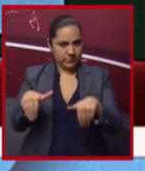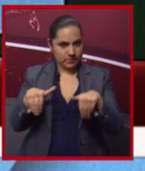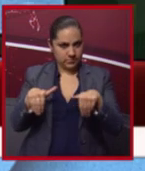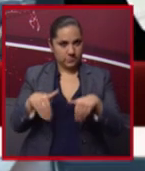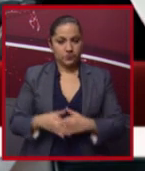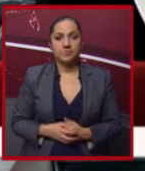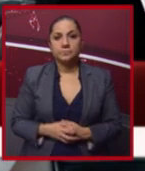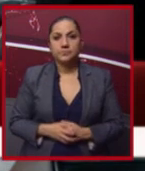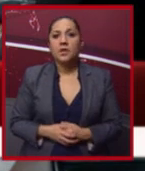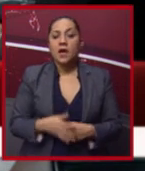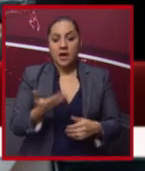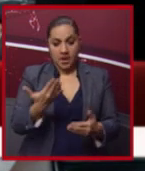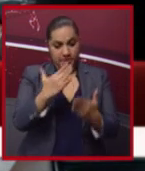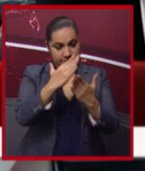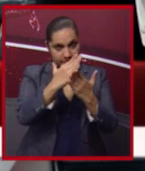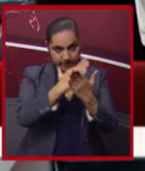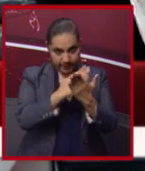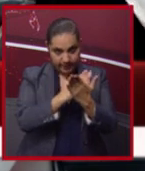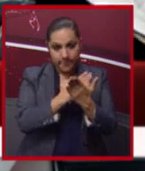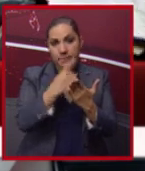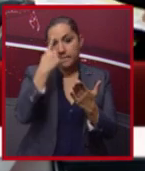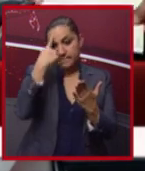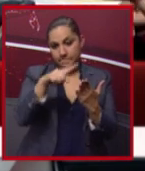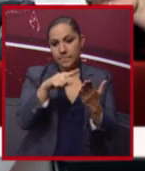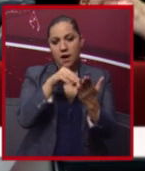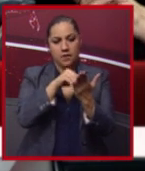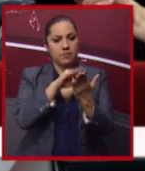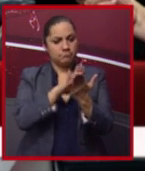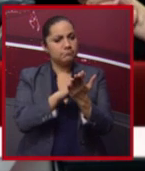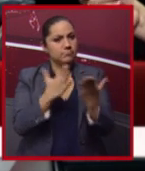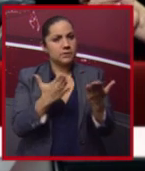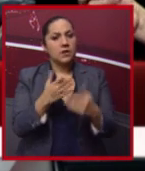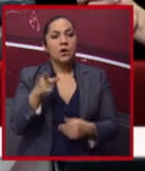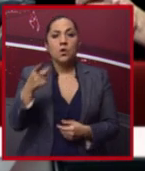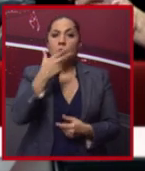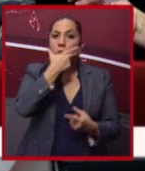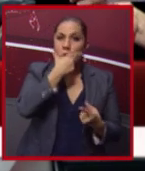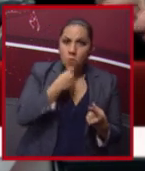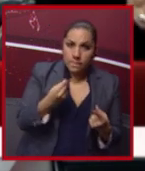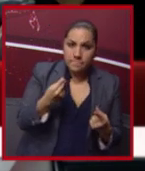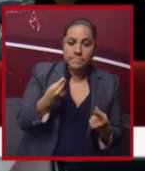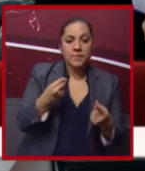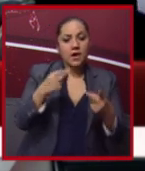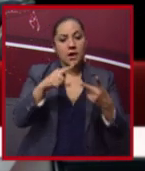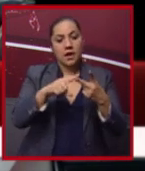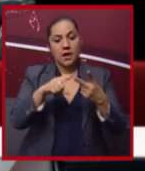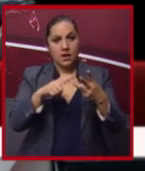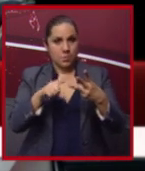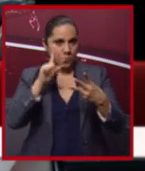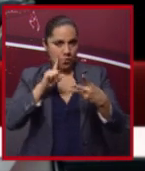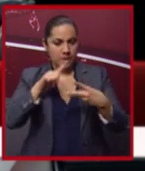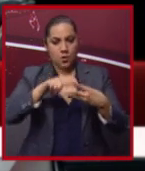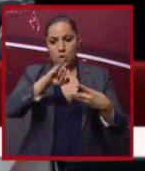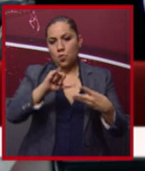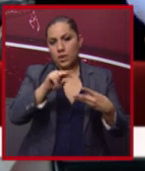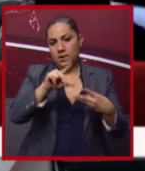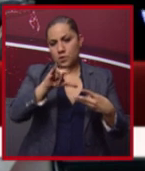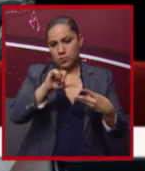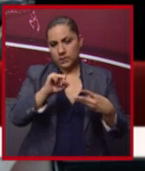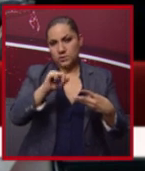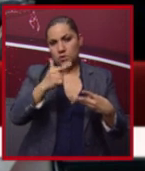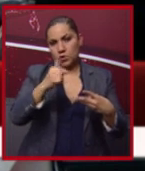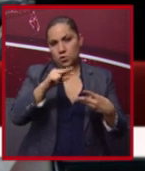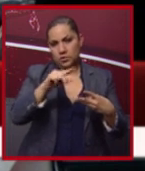Está aprobado el dictamen que establece que el ciudadano y las ciudadanas Juan Luis González